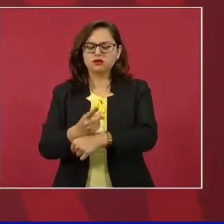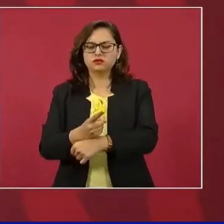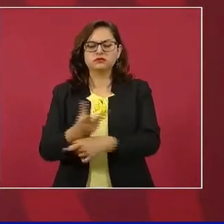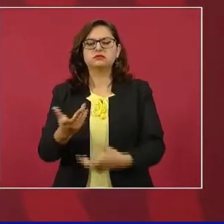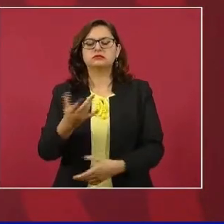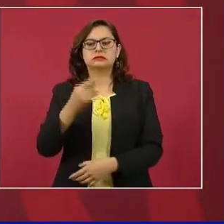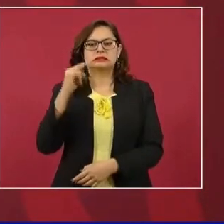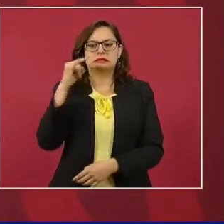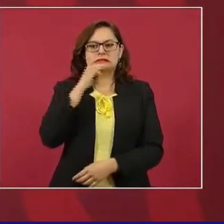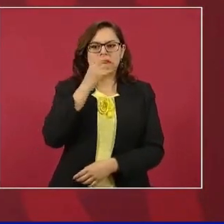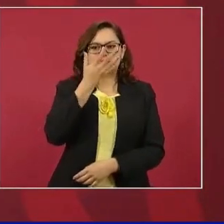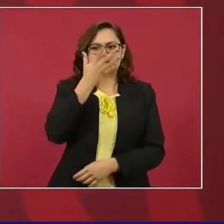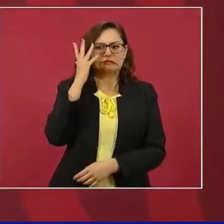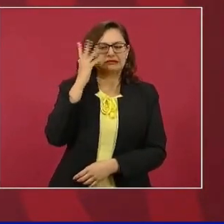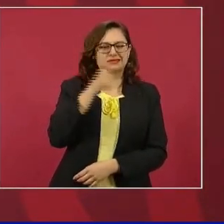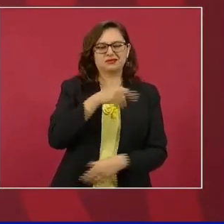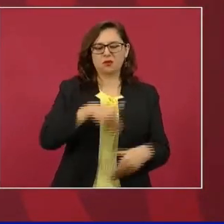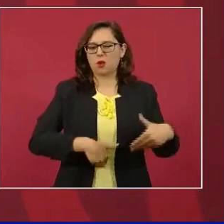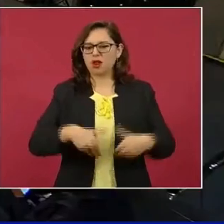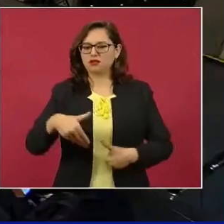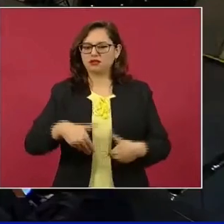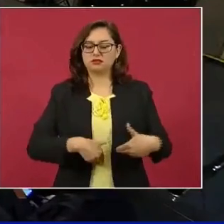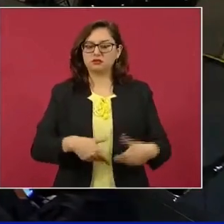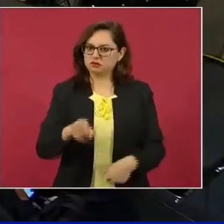Pero hay muchos